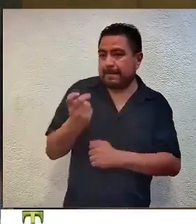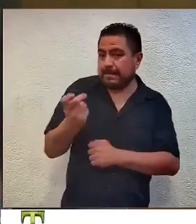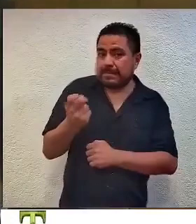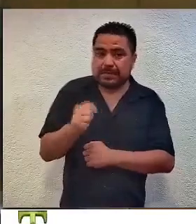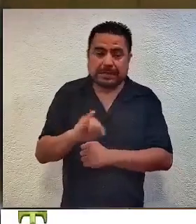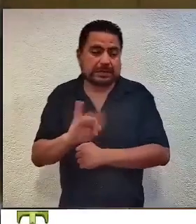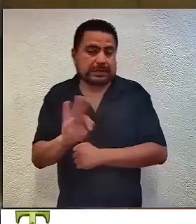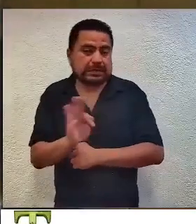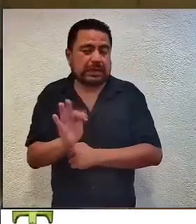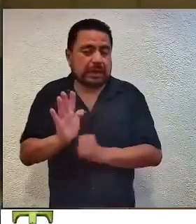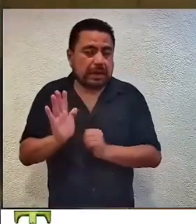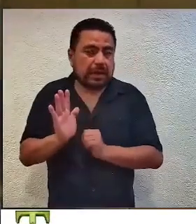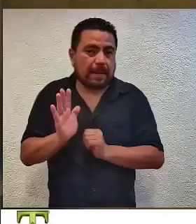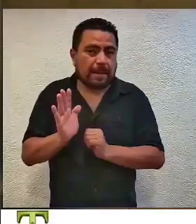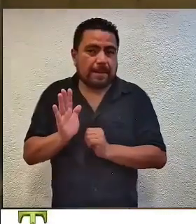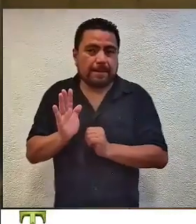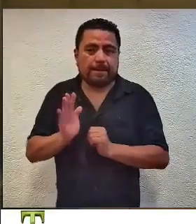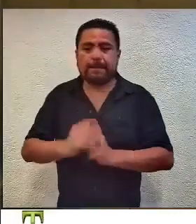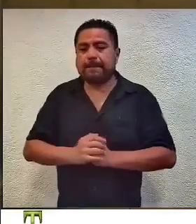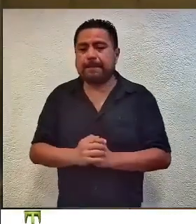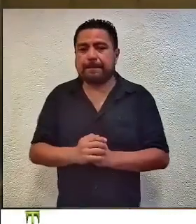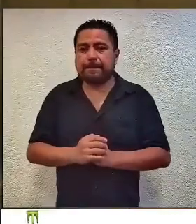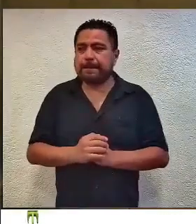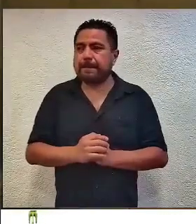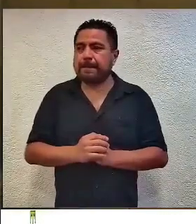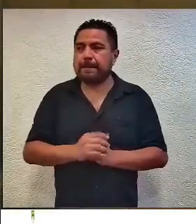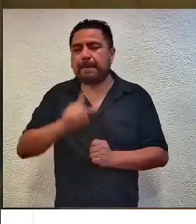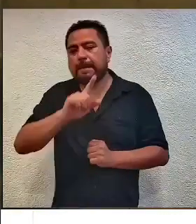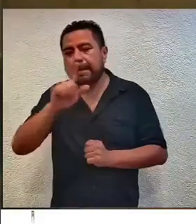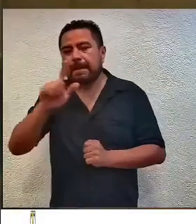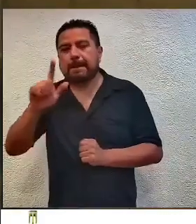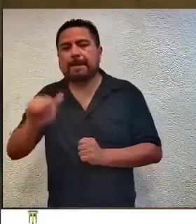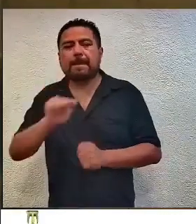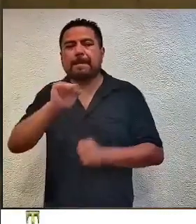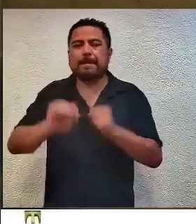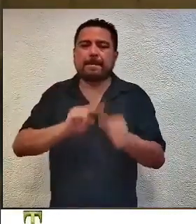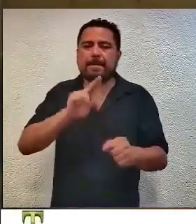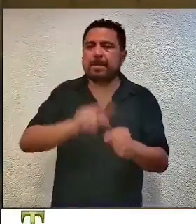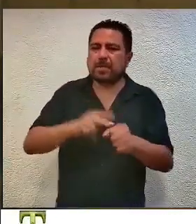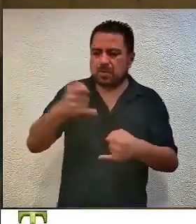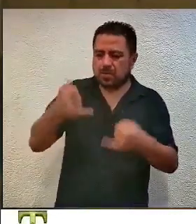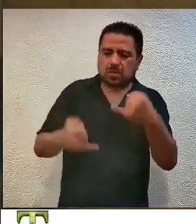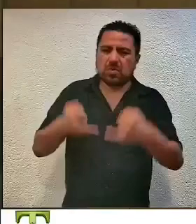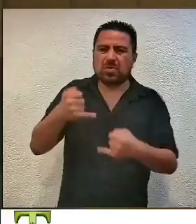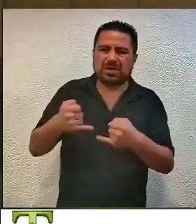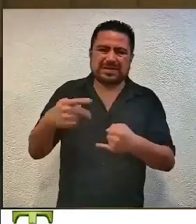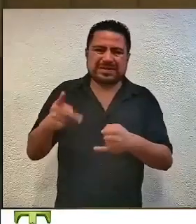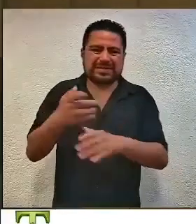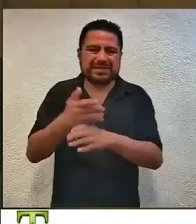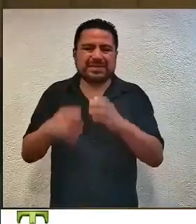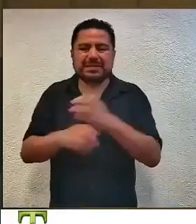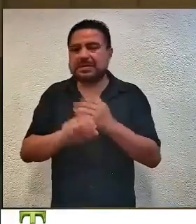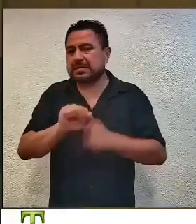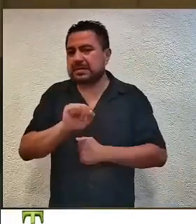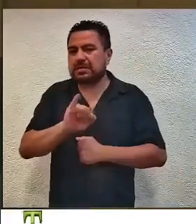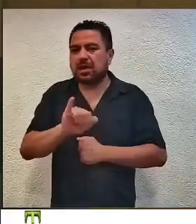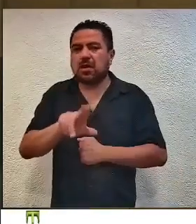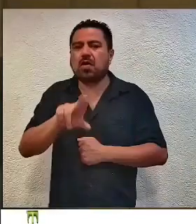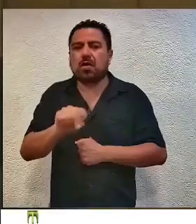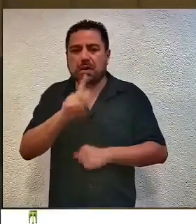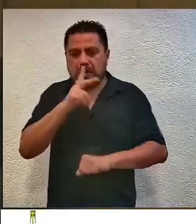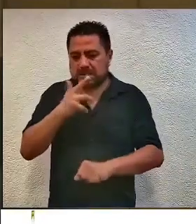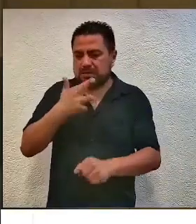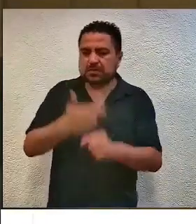caso, entonces él analice la naturaleza jurídica de los hechos y si es competente o no